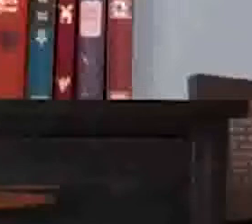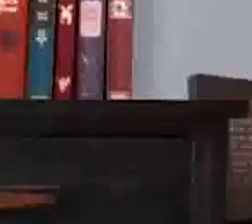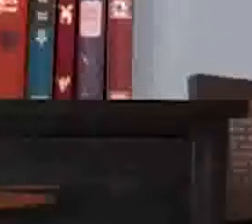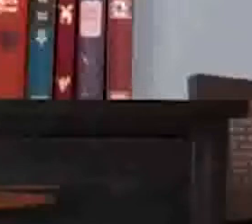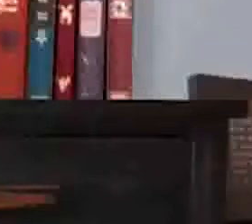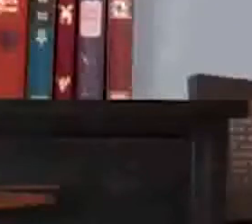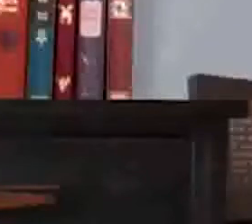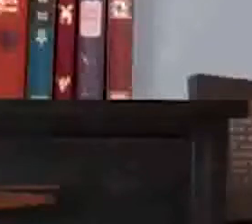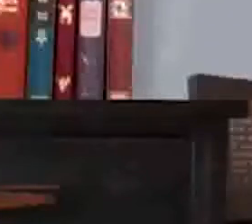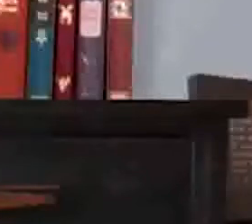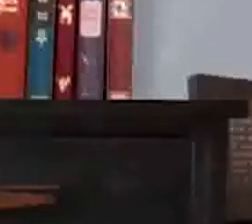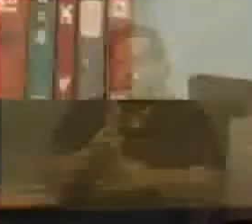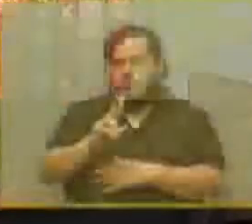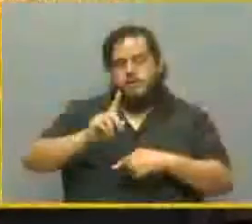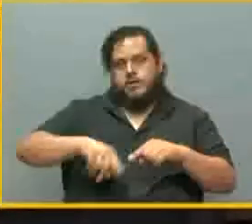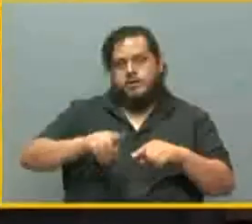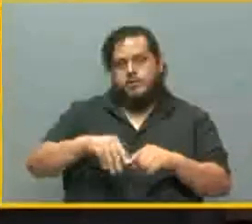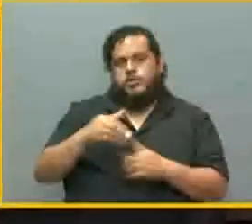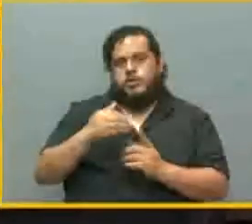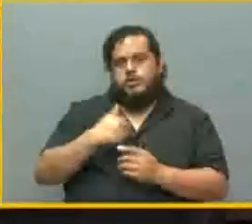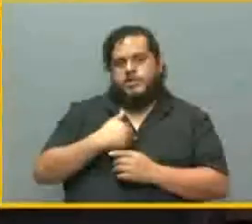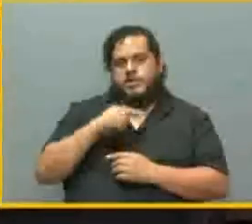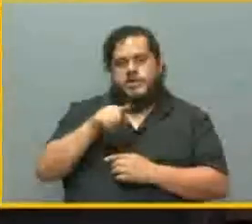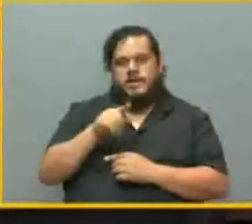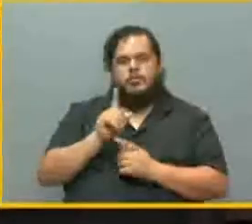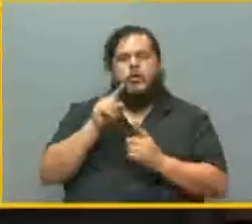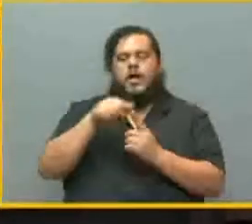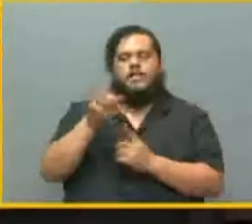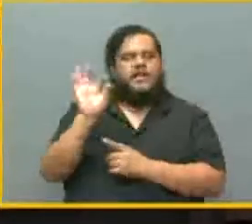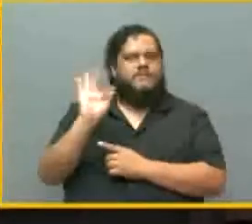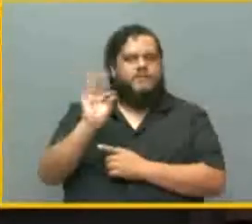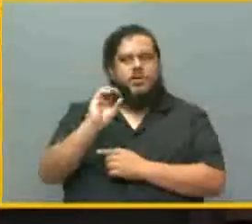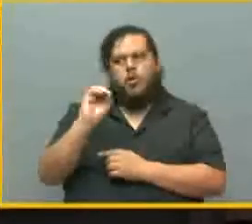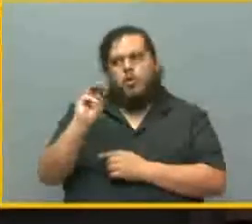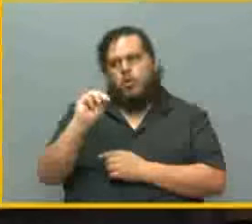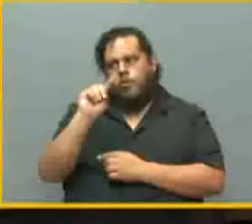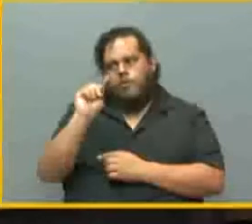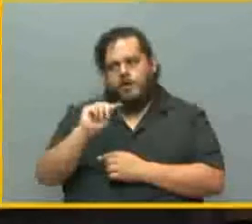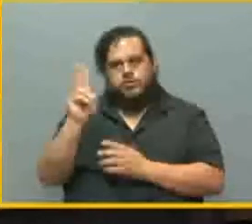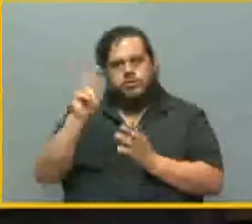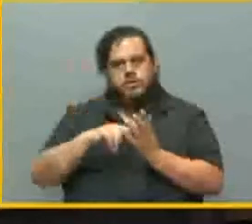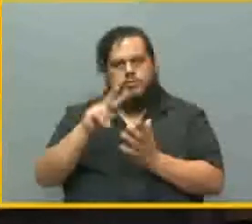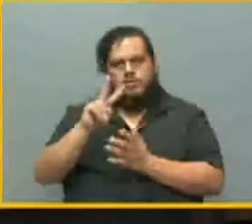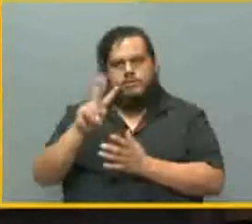en costa rica no podríamos tener esto hasta febrero o marzo del 2022